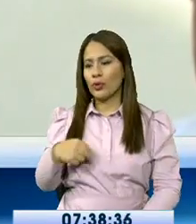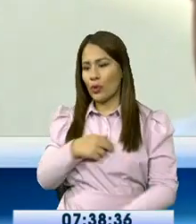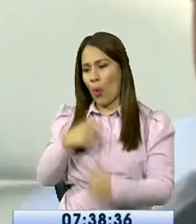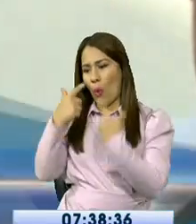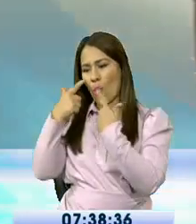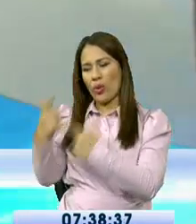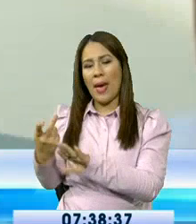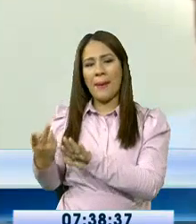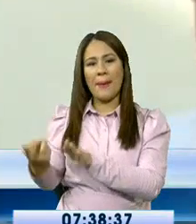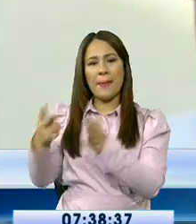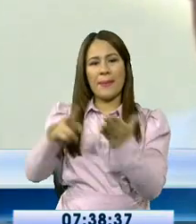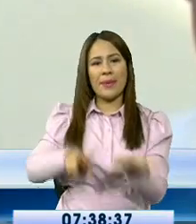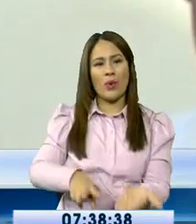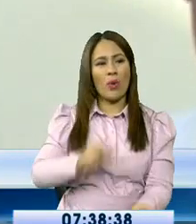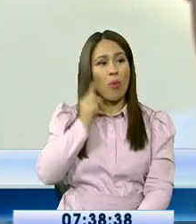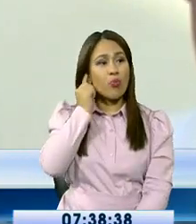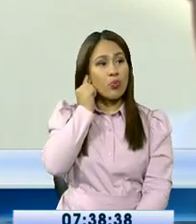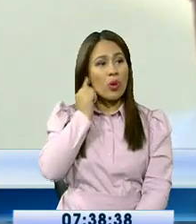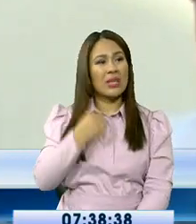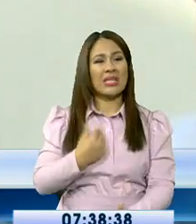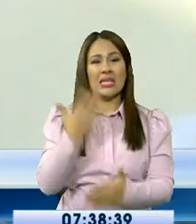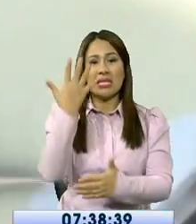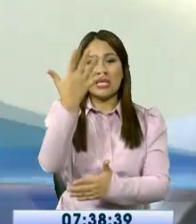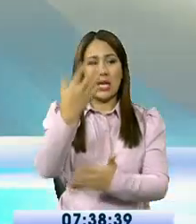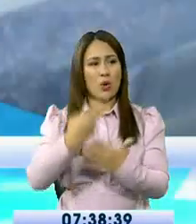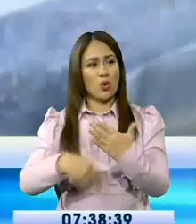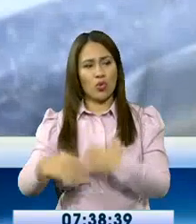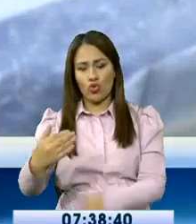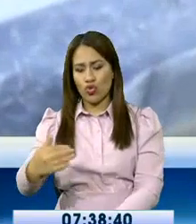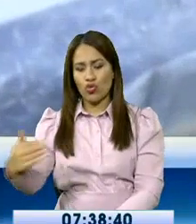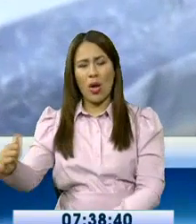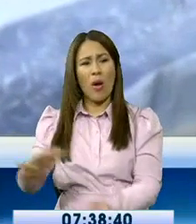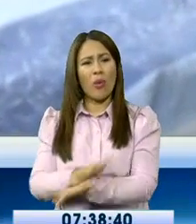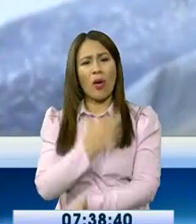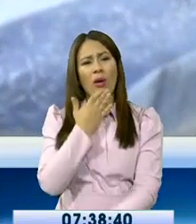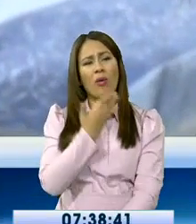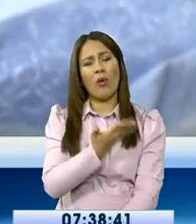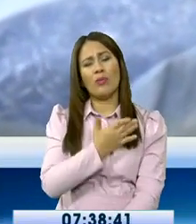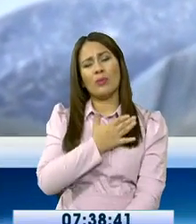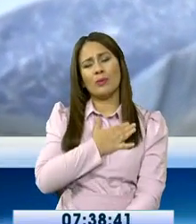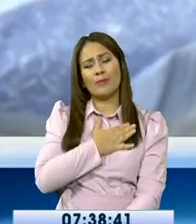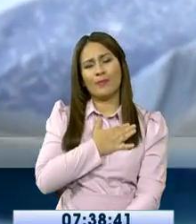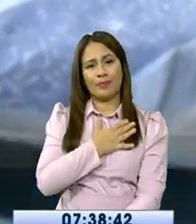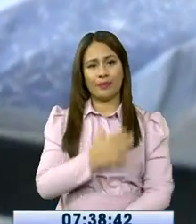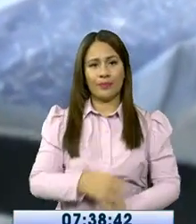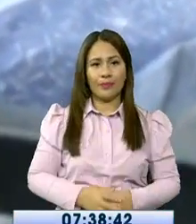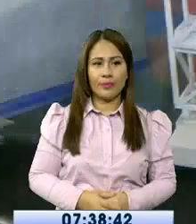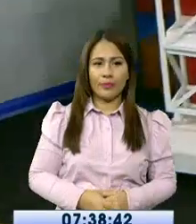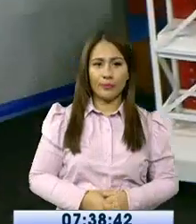niños, todos pequeños en la escuela. Informó Odette Camacho.